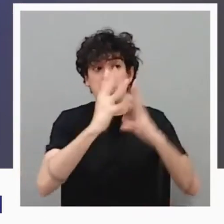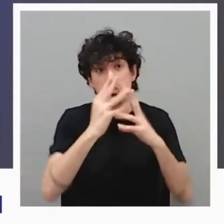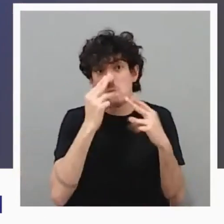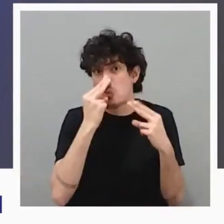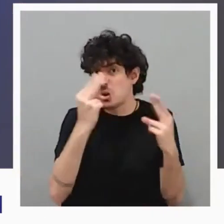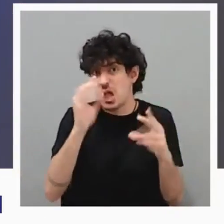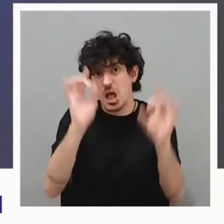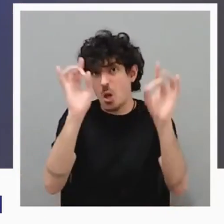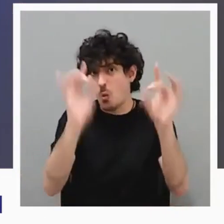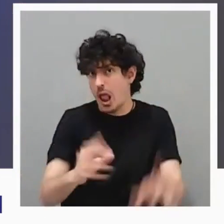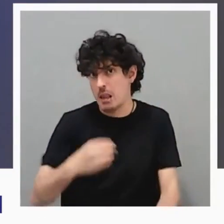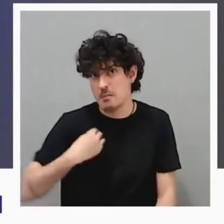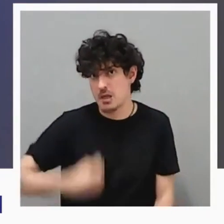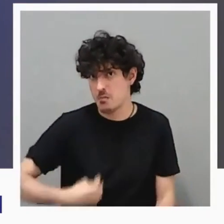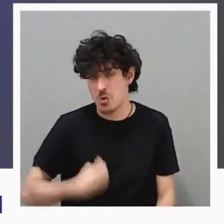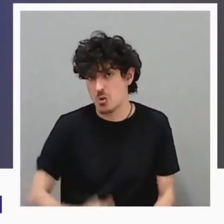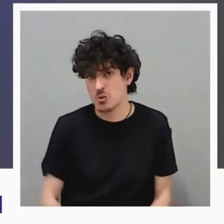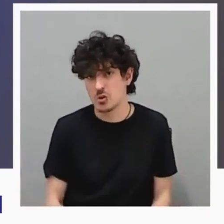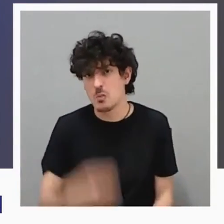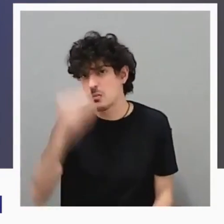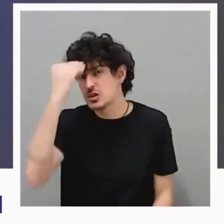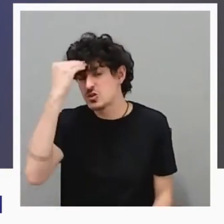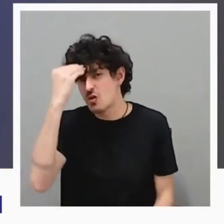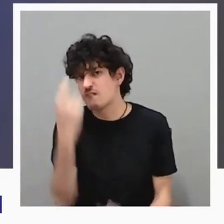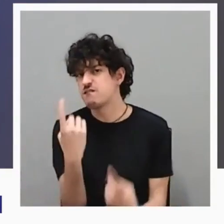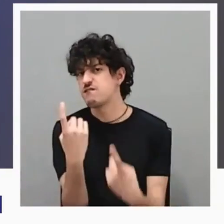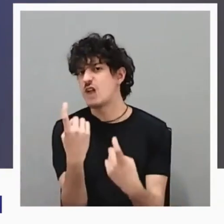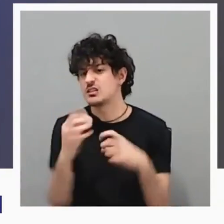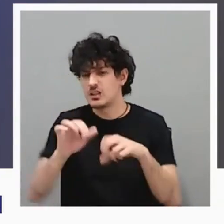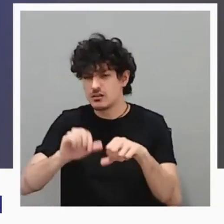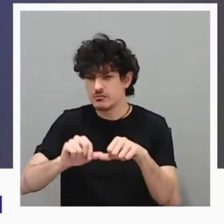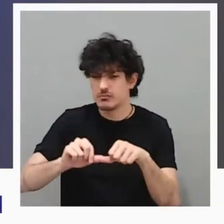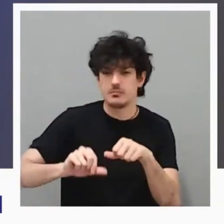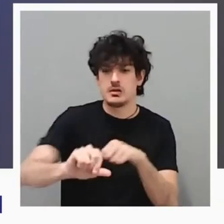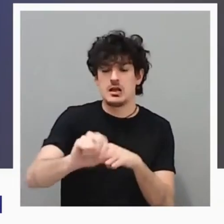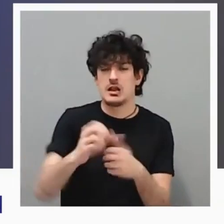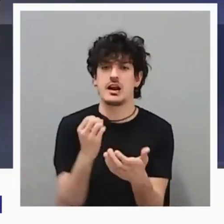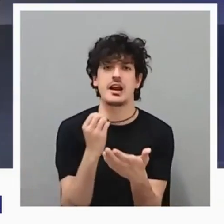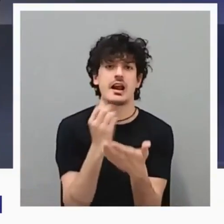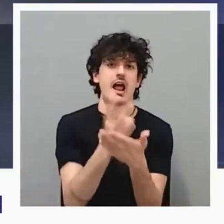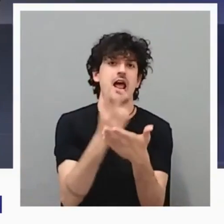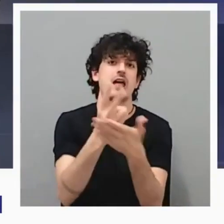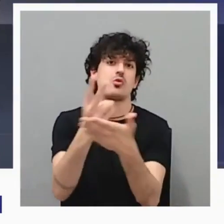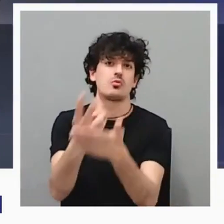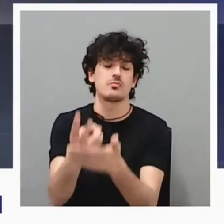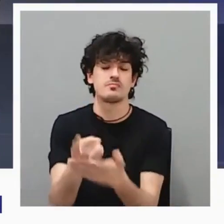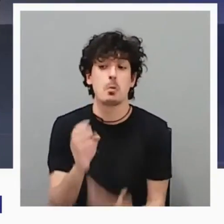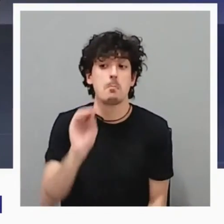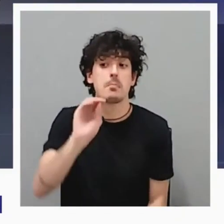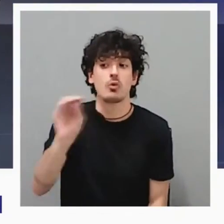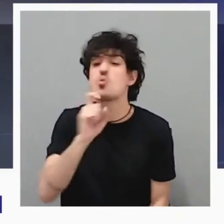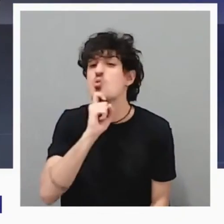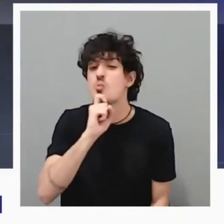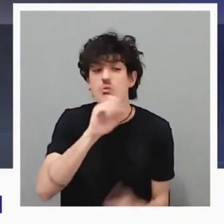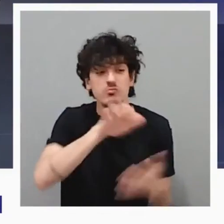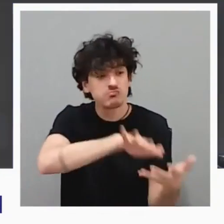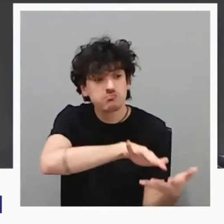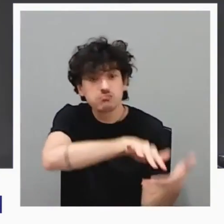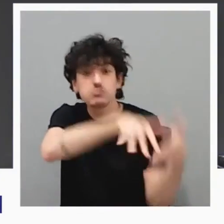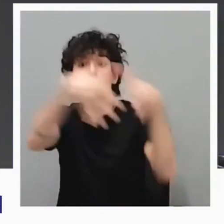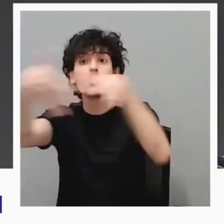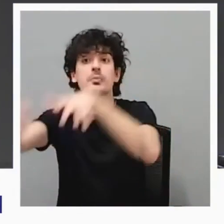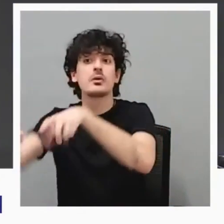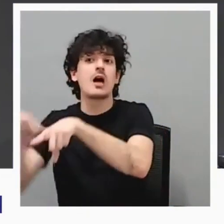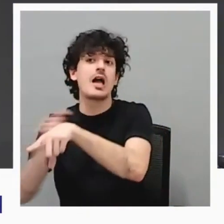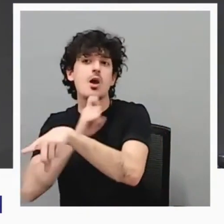Yo creo que ahí hay mucho reto por delante. ¿Cómo podemos trasladar eso a esos foros? Permíteme una última pregunta, en el sentido de que me gustaría que la gente